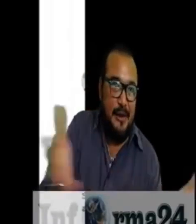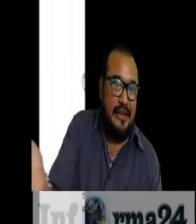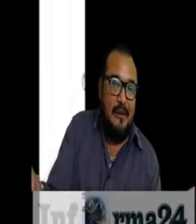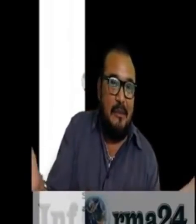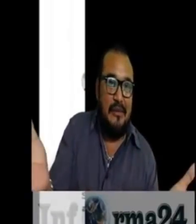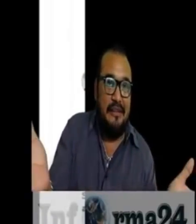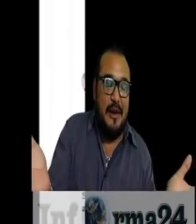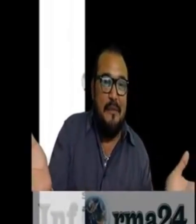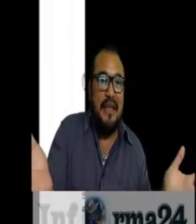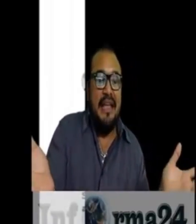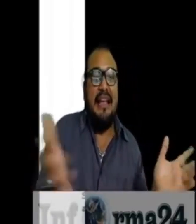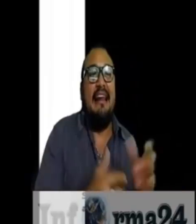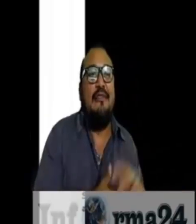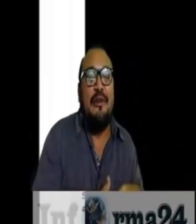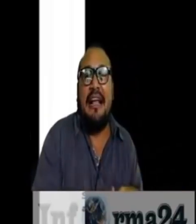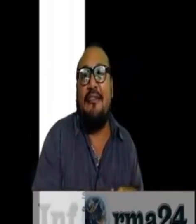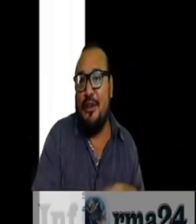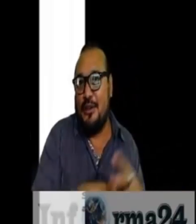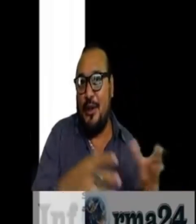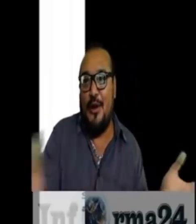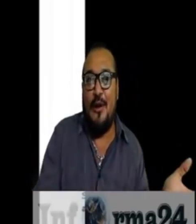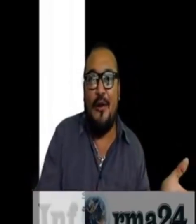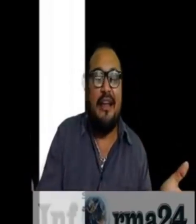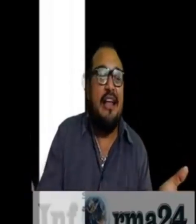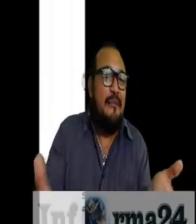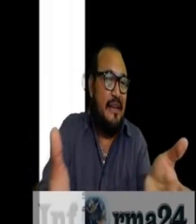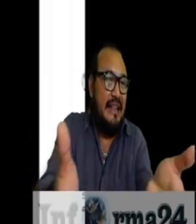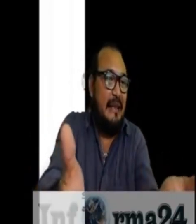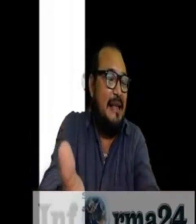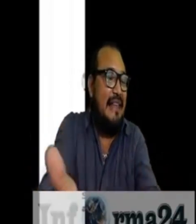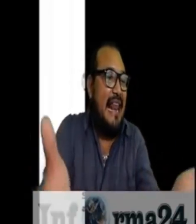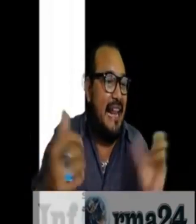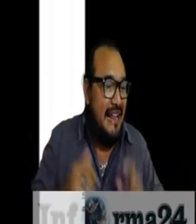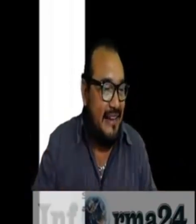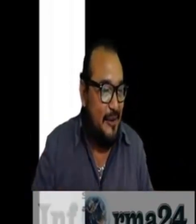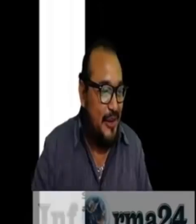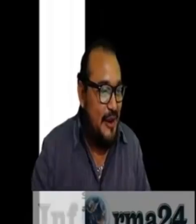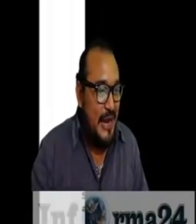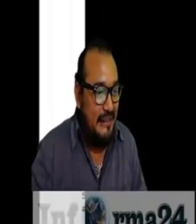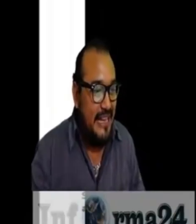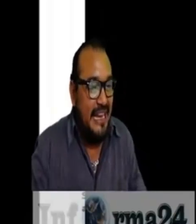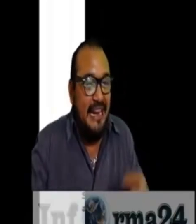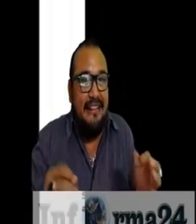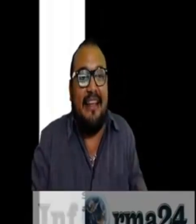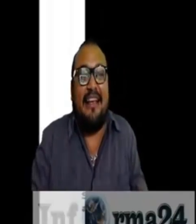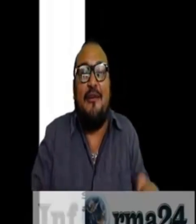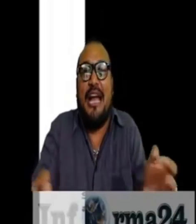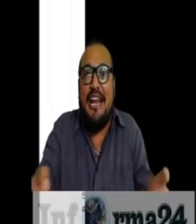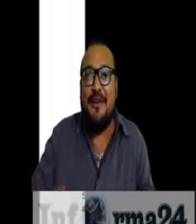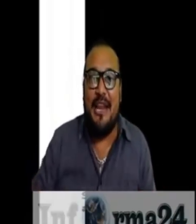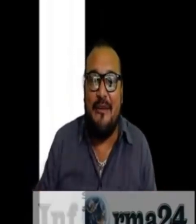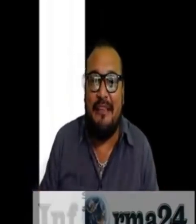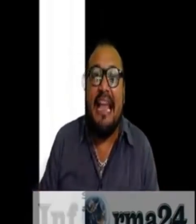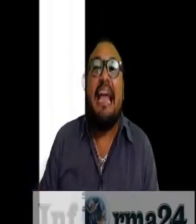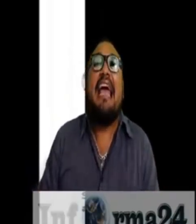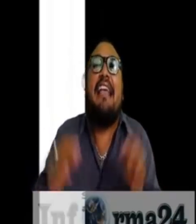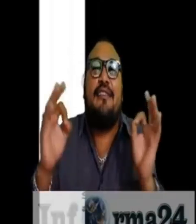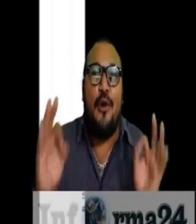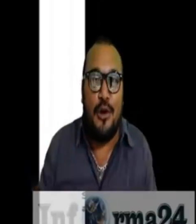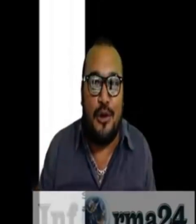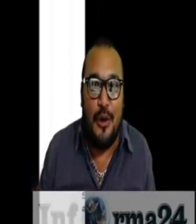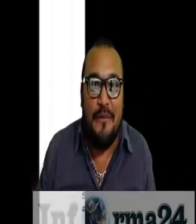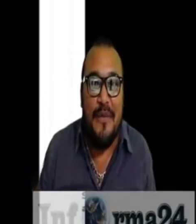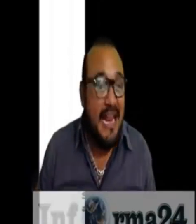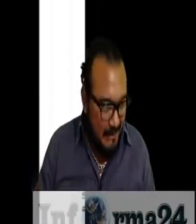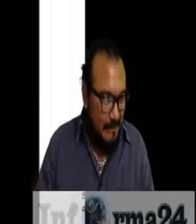así varios de la oposición que resulta que son todólogos pues ya también se la cree ya yo sé noreste y dice que pequeño de erbes es